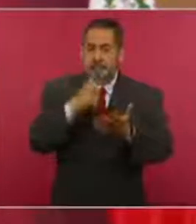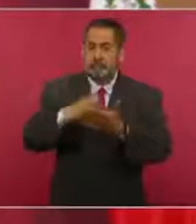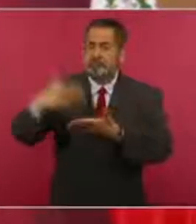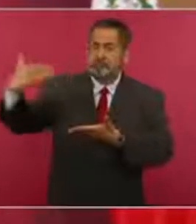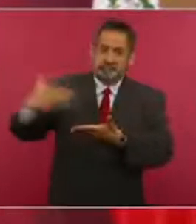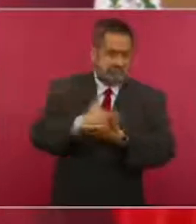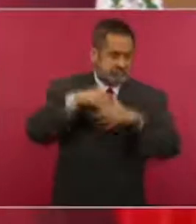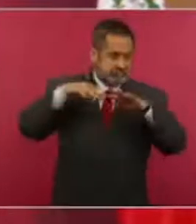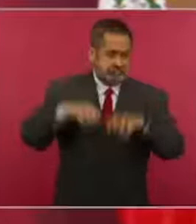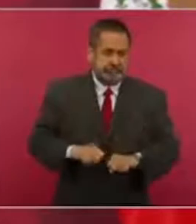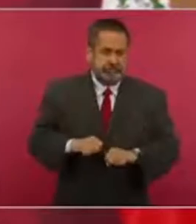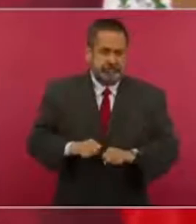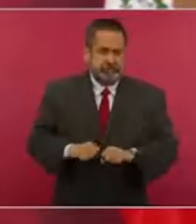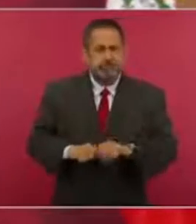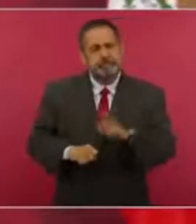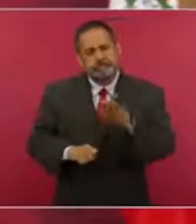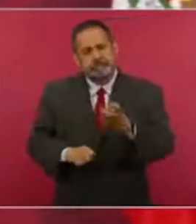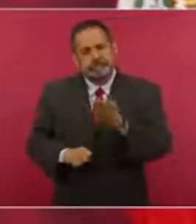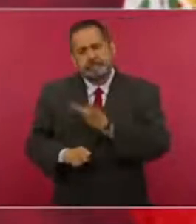invasiones